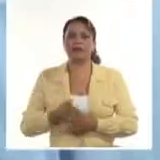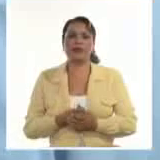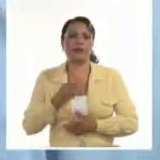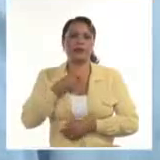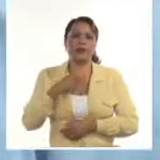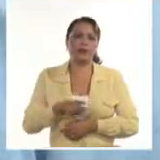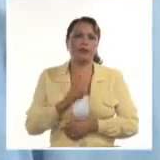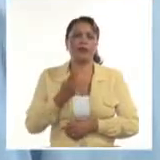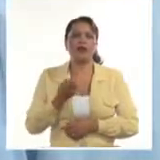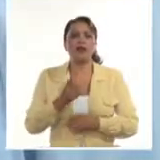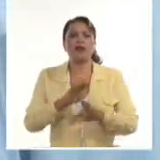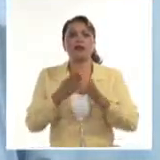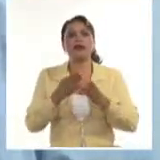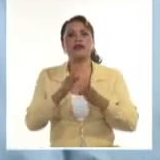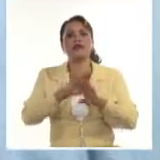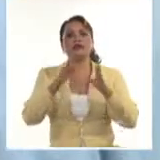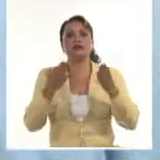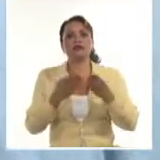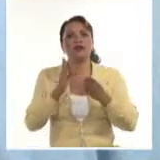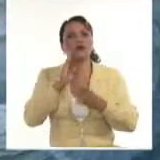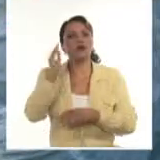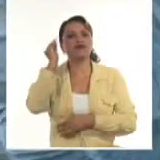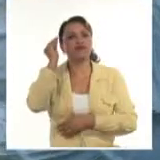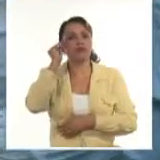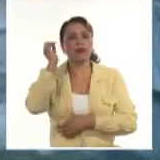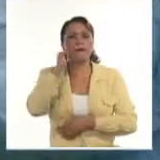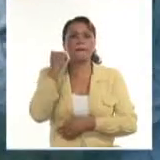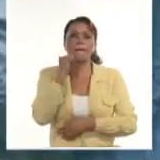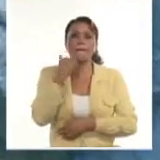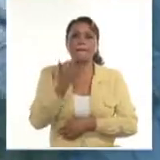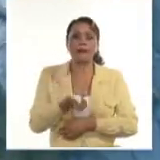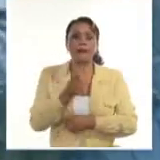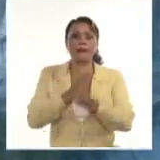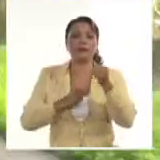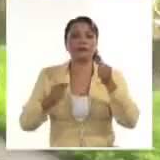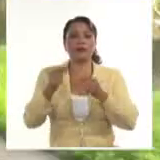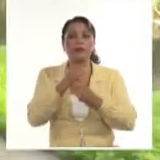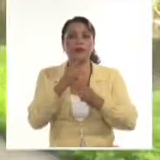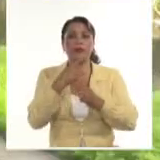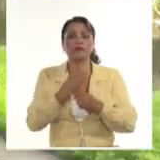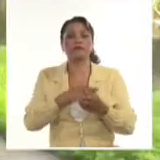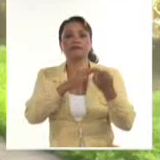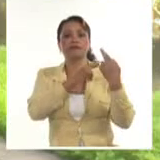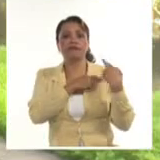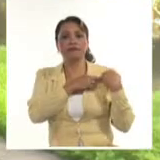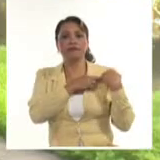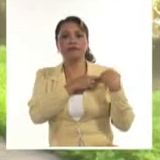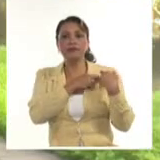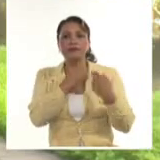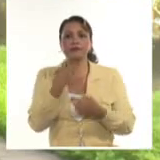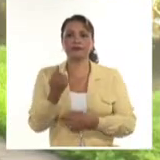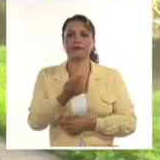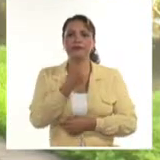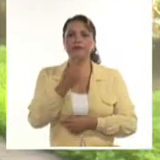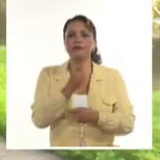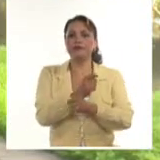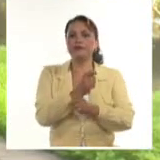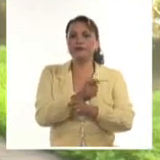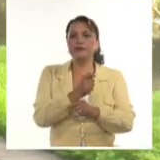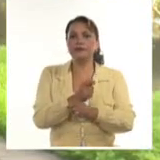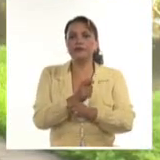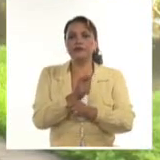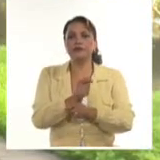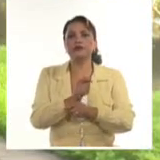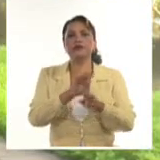estén presentes en nuestro saber y sobre todo con la responsabilidad que tenemos de la formación